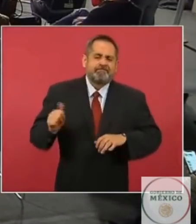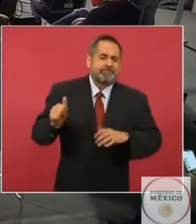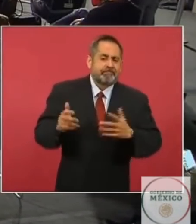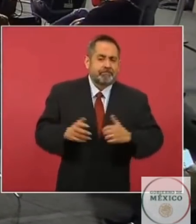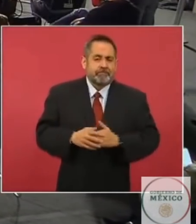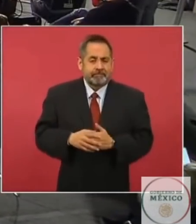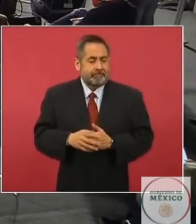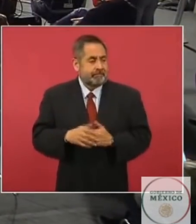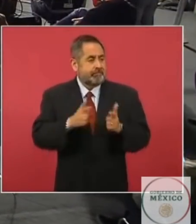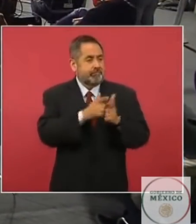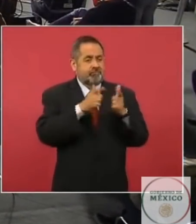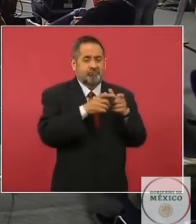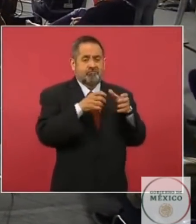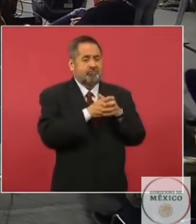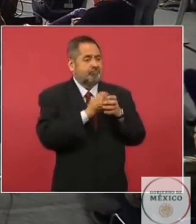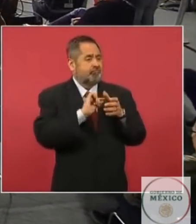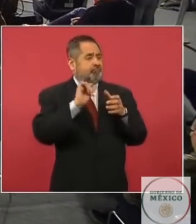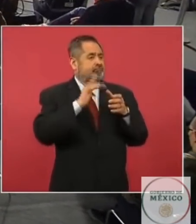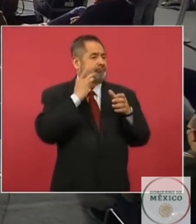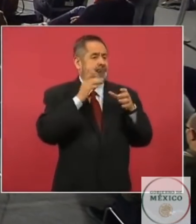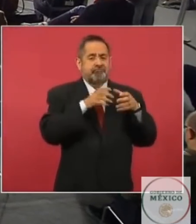una élite